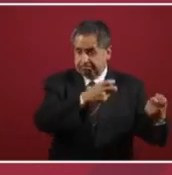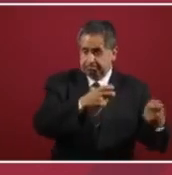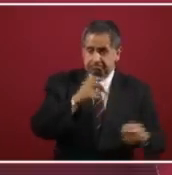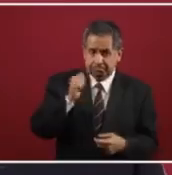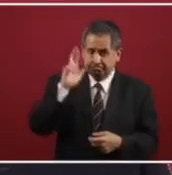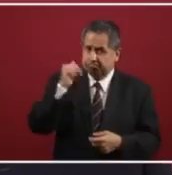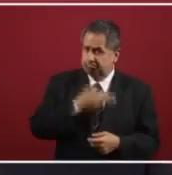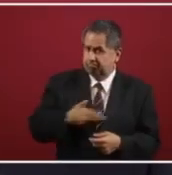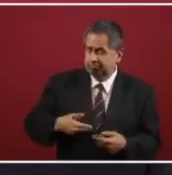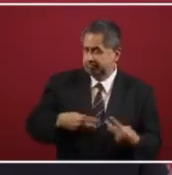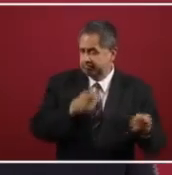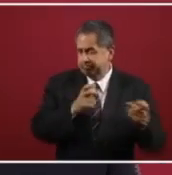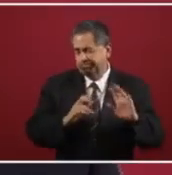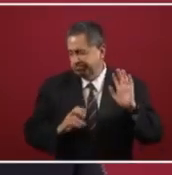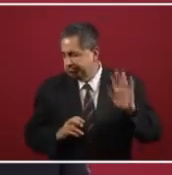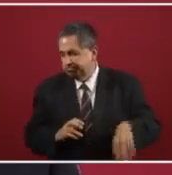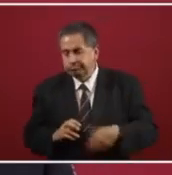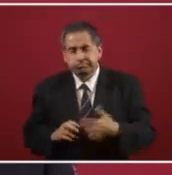sino porque